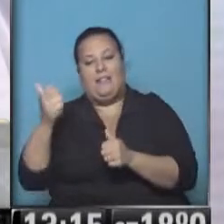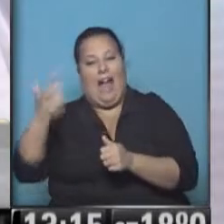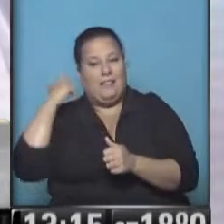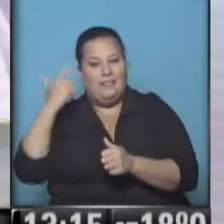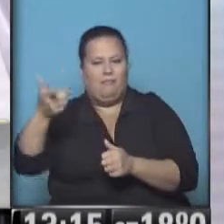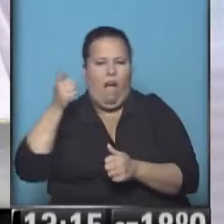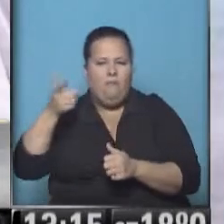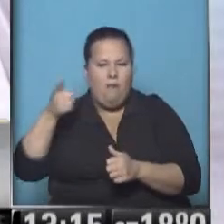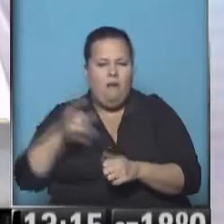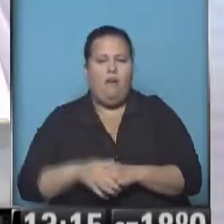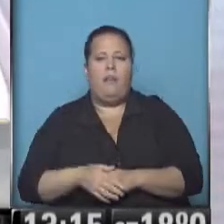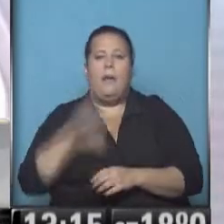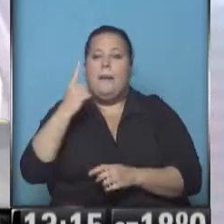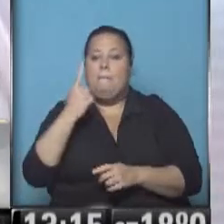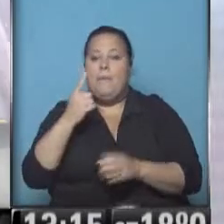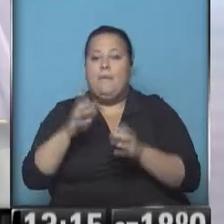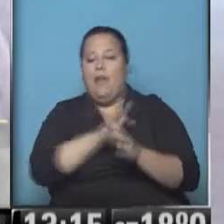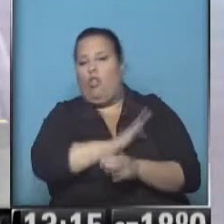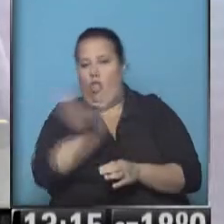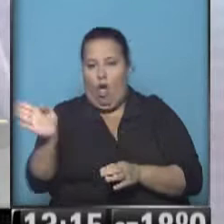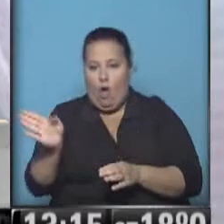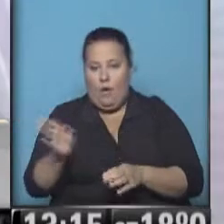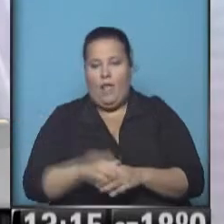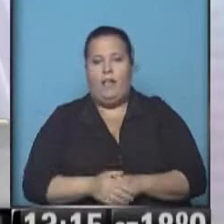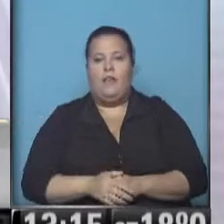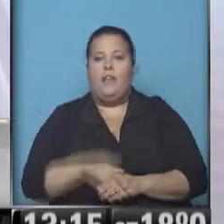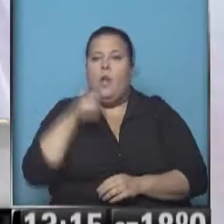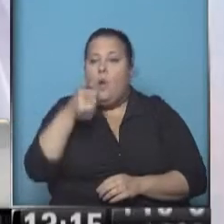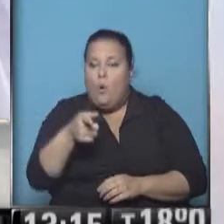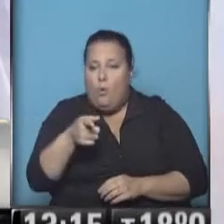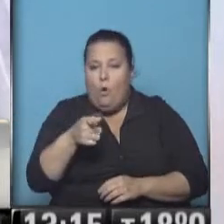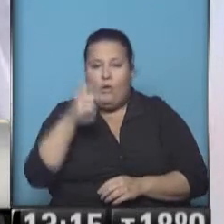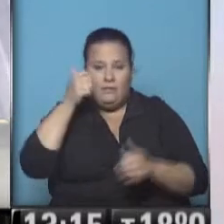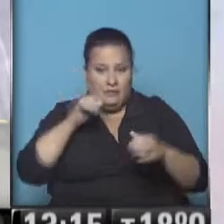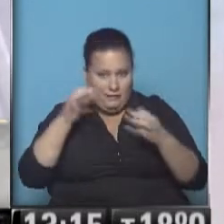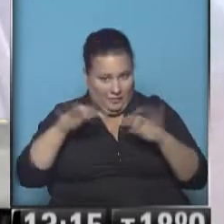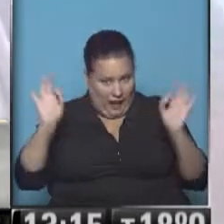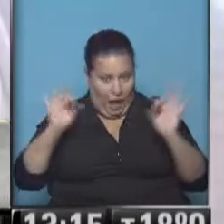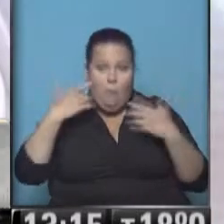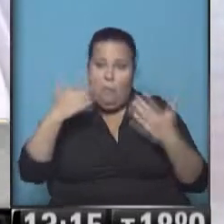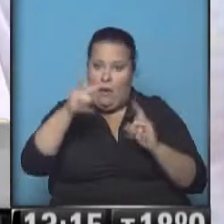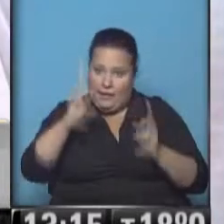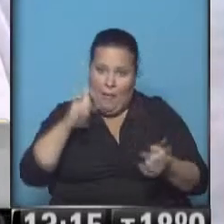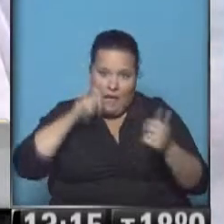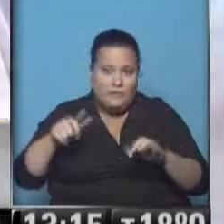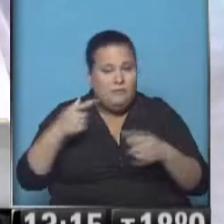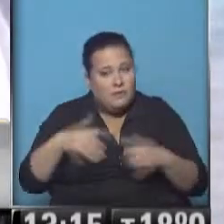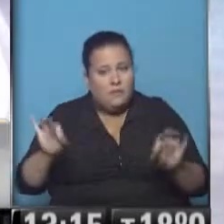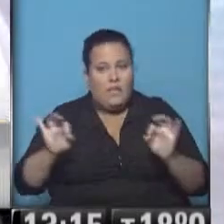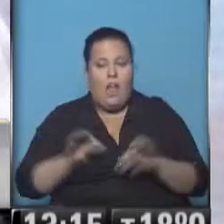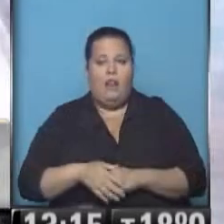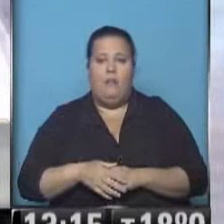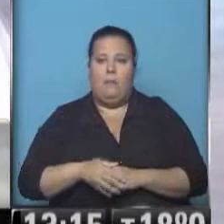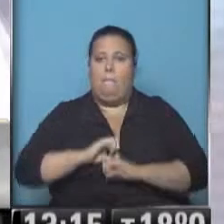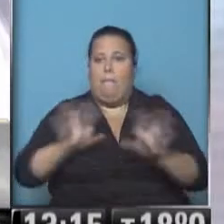trasera, y en la primera paralela doblan. Con lo cual usted salió ileso, pero también podría haber sido lesionado, herido o algo muy,